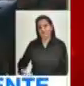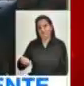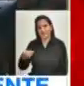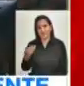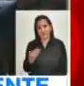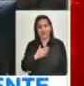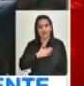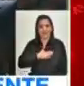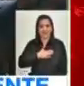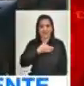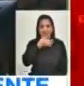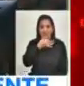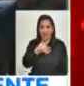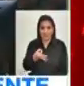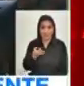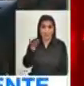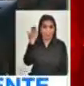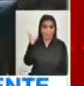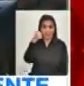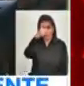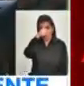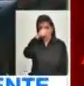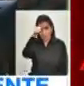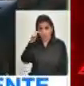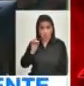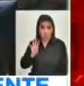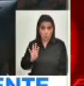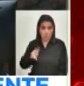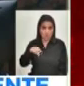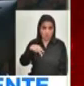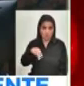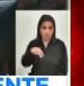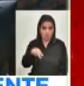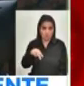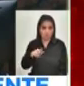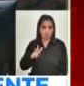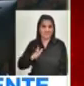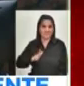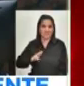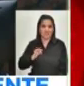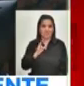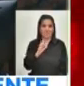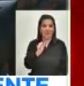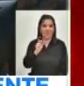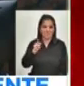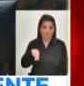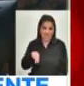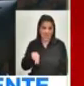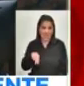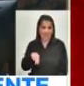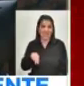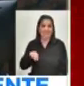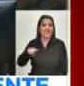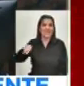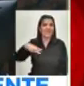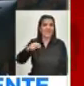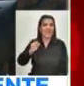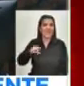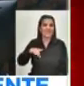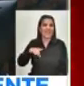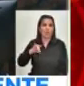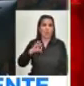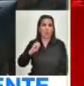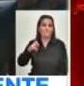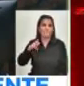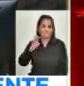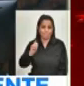conocimientos. En una intervención en el Senado, la senadora Jimena Ornes solicita a la ministra de Salud que justifique las razones del